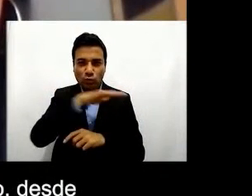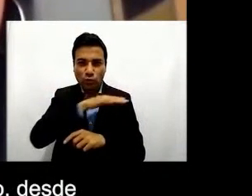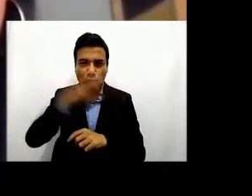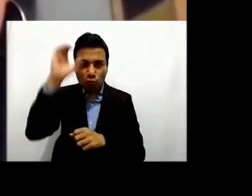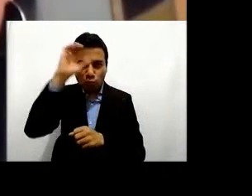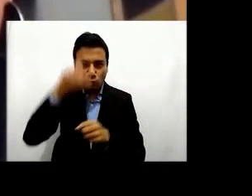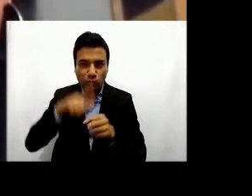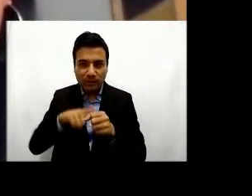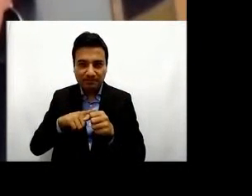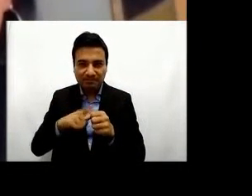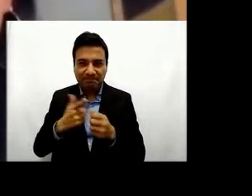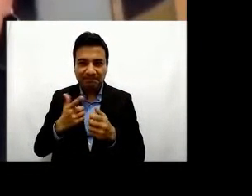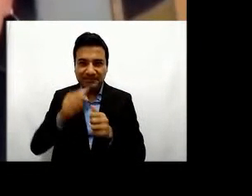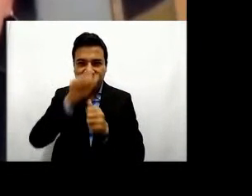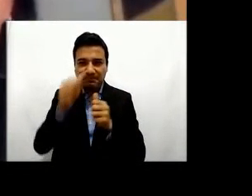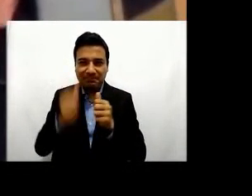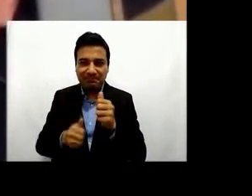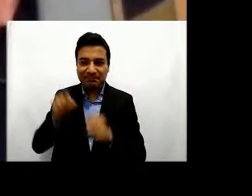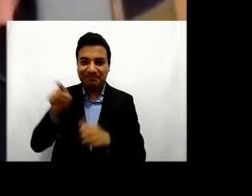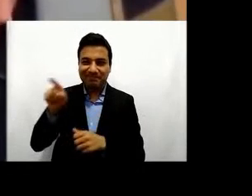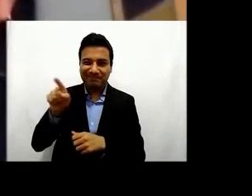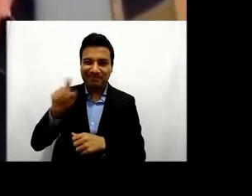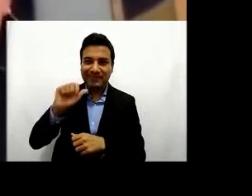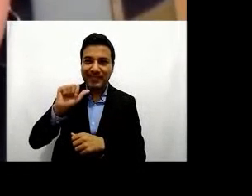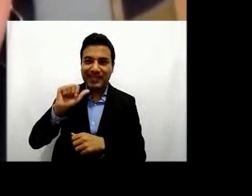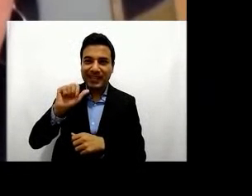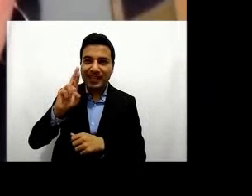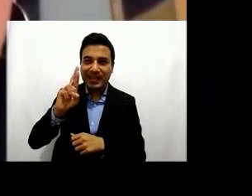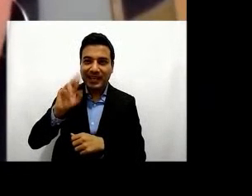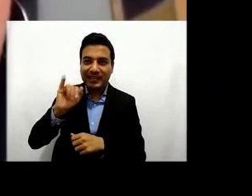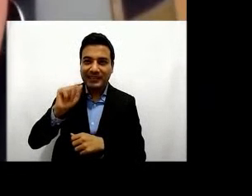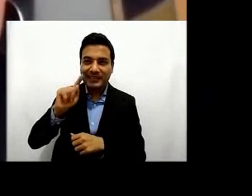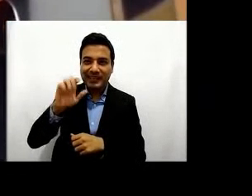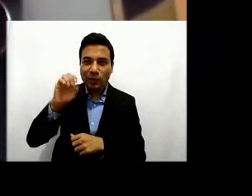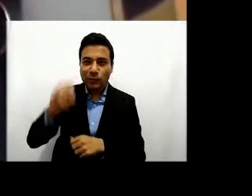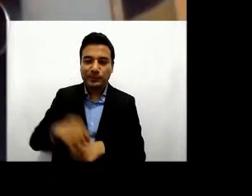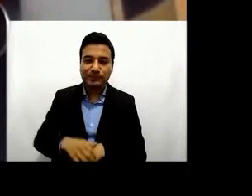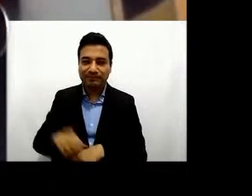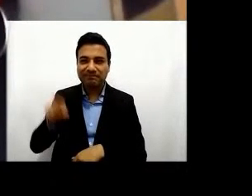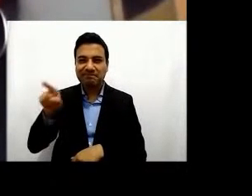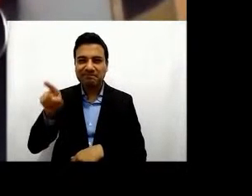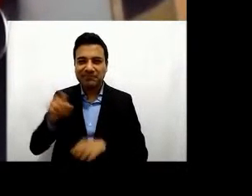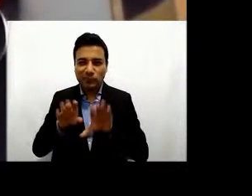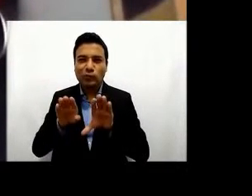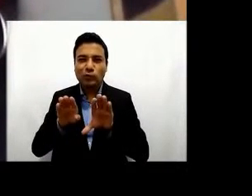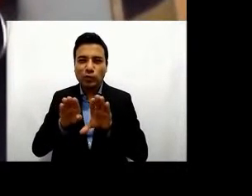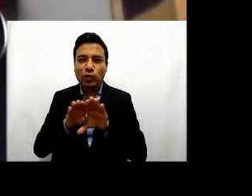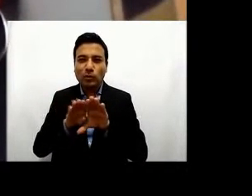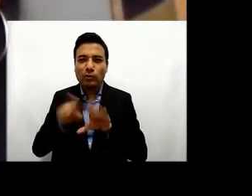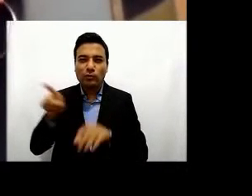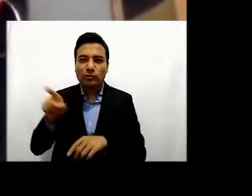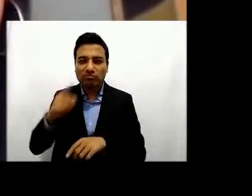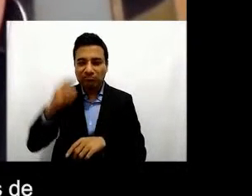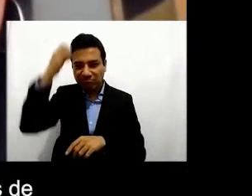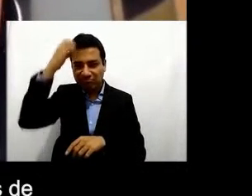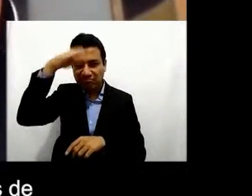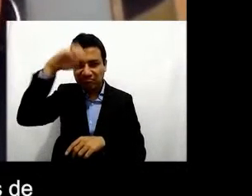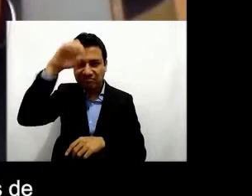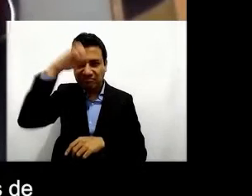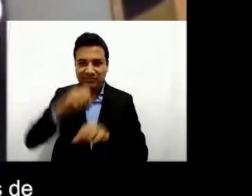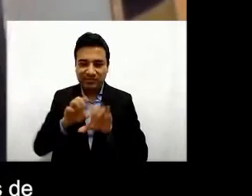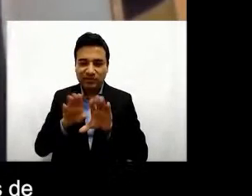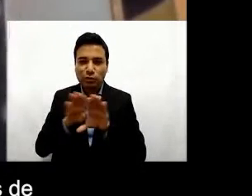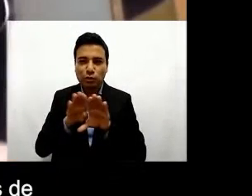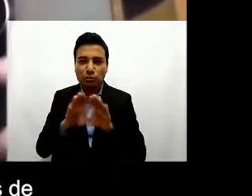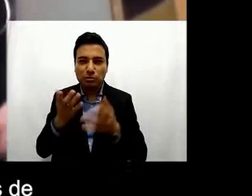la práctica artística de Aristeo. Aristeo, si nos puedes contar también cómo se ha vivido esto, digamos, los flujos de